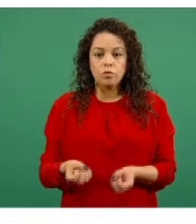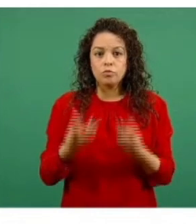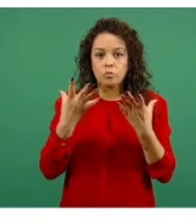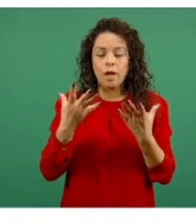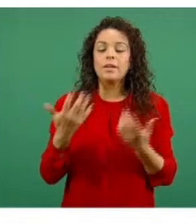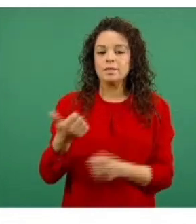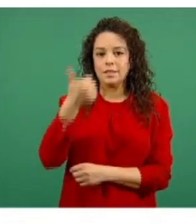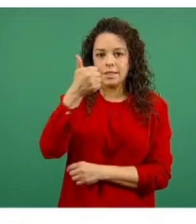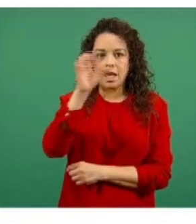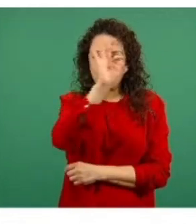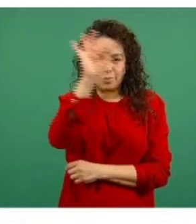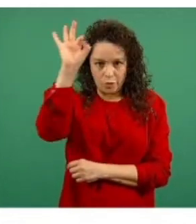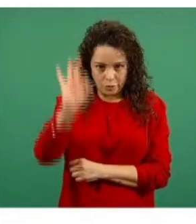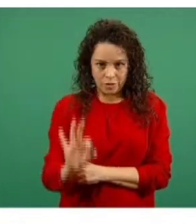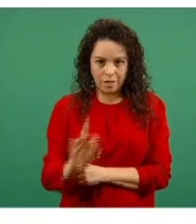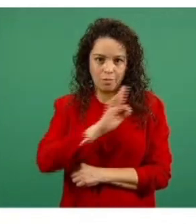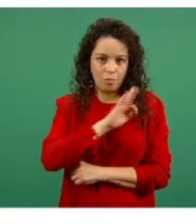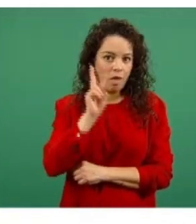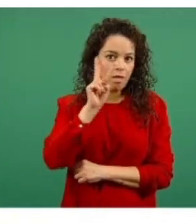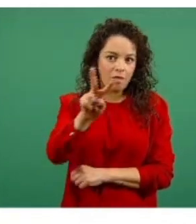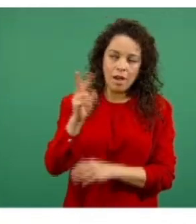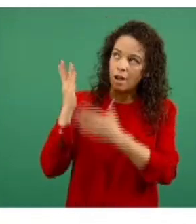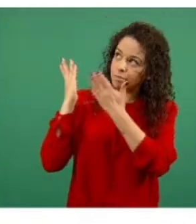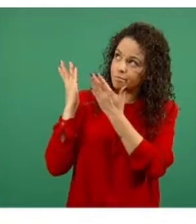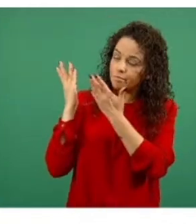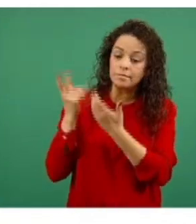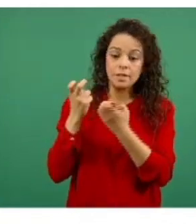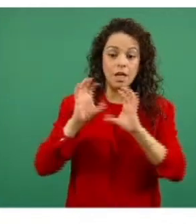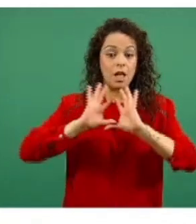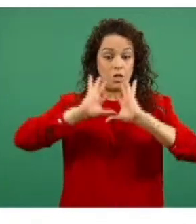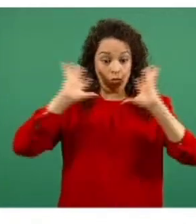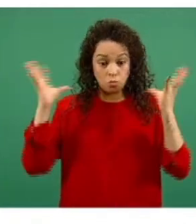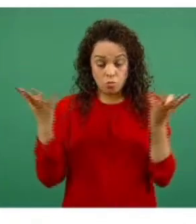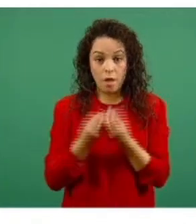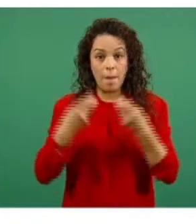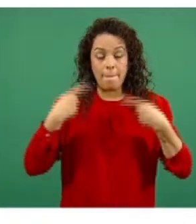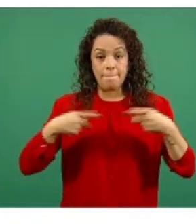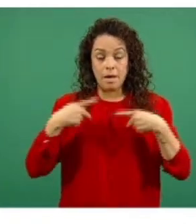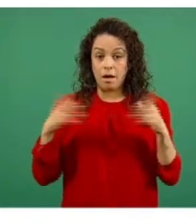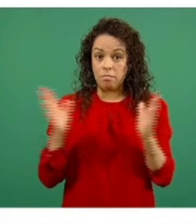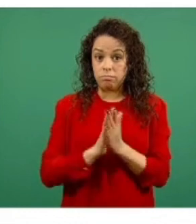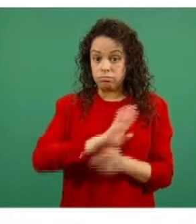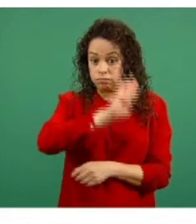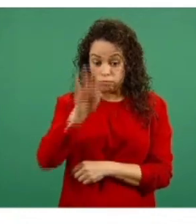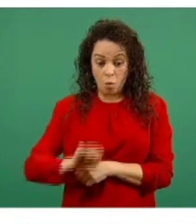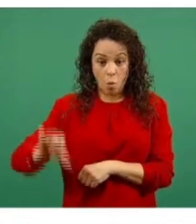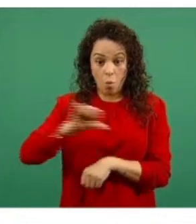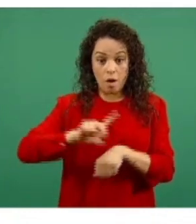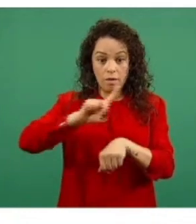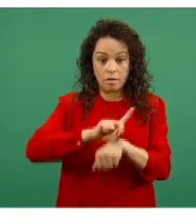del 6%. El total de defunciones confirmadas al día de hoy son